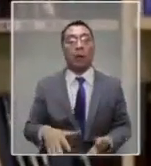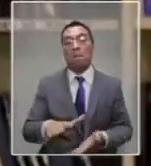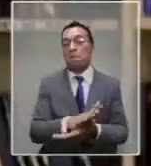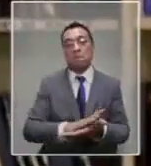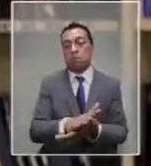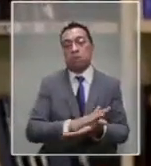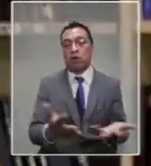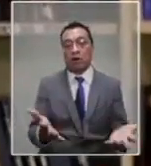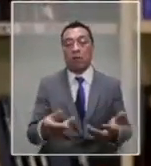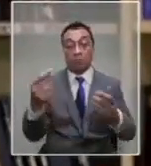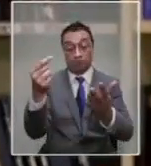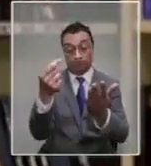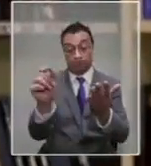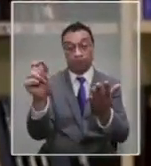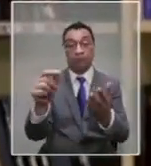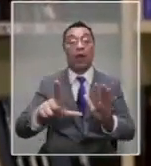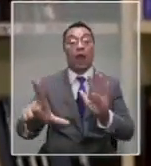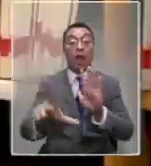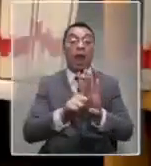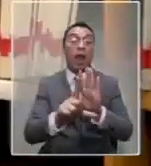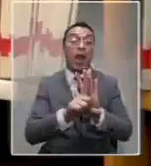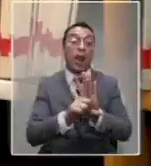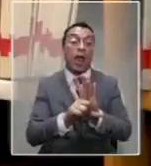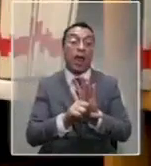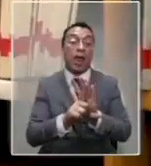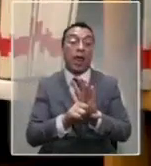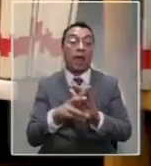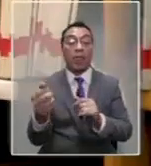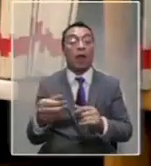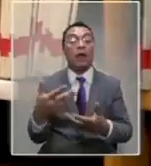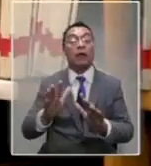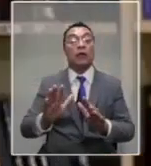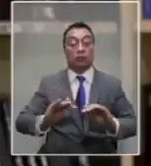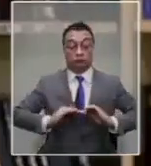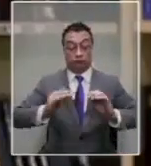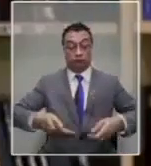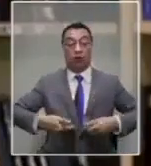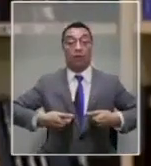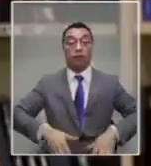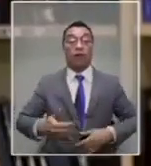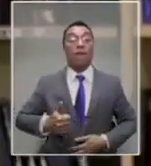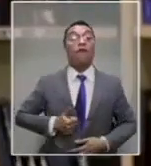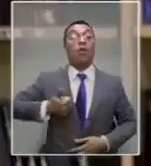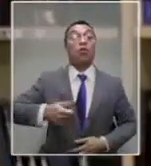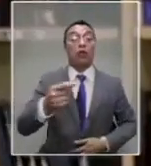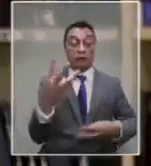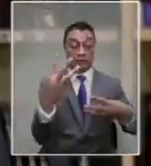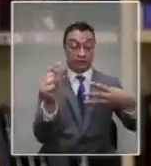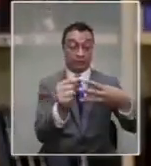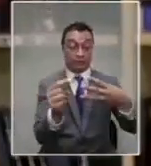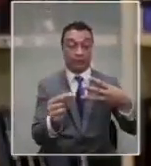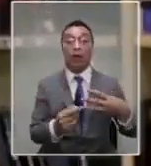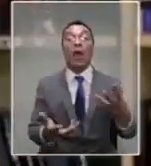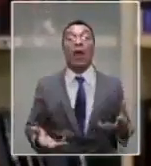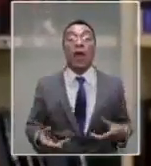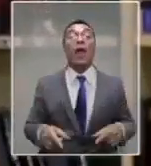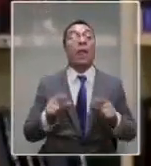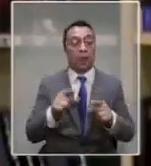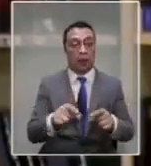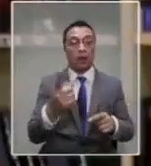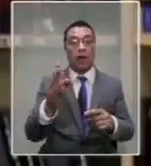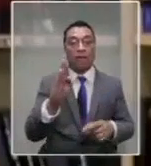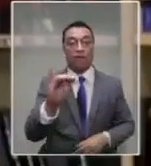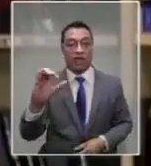públicas. Por ejemplo, la aprobación de la ley de despenalización del aborto voluntario en tres causales tiene